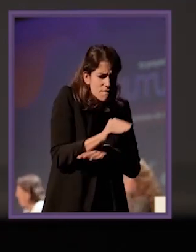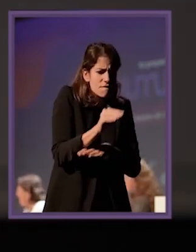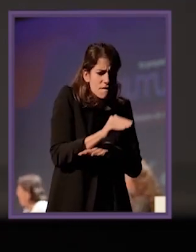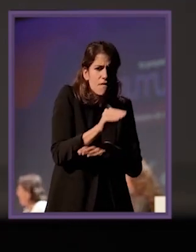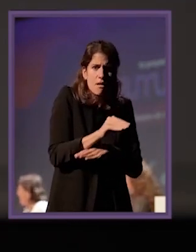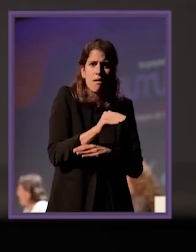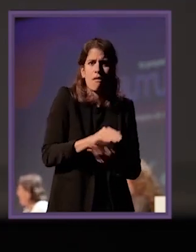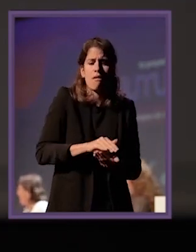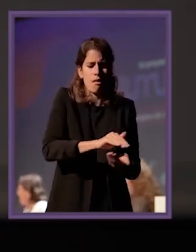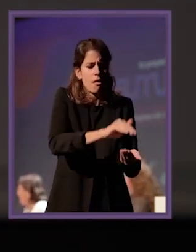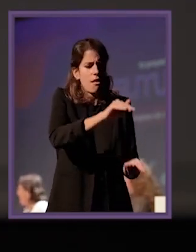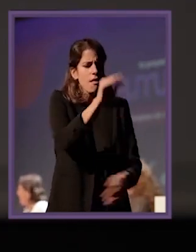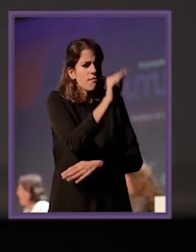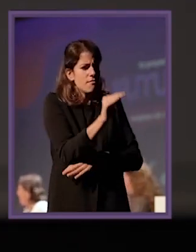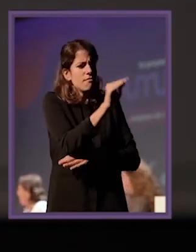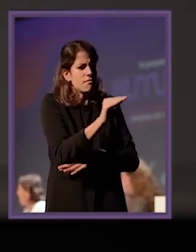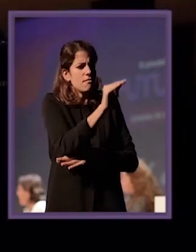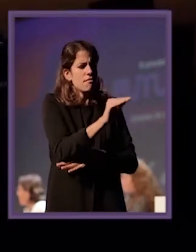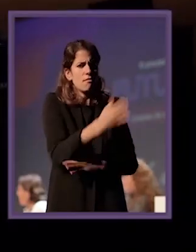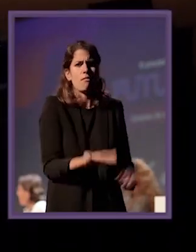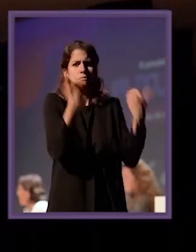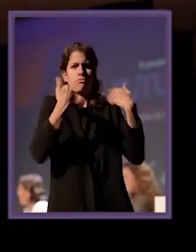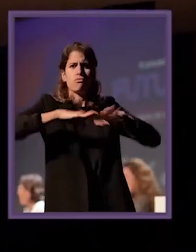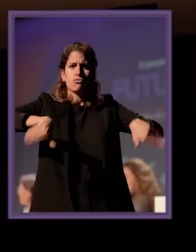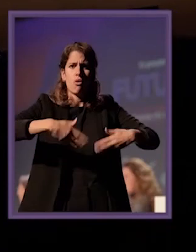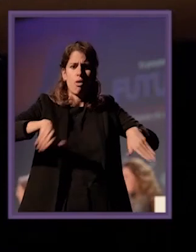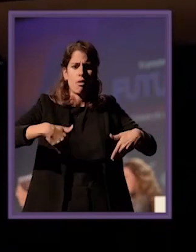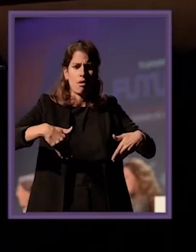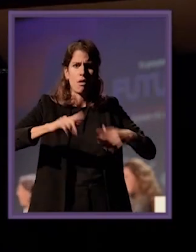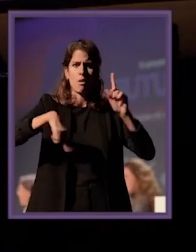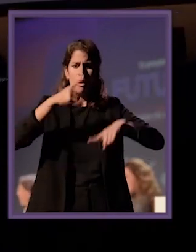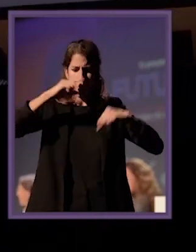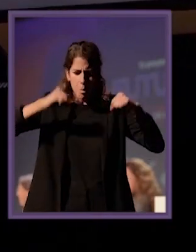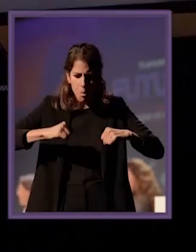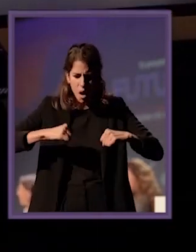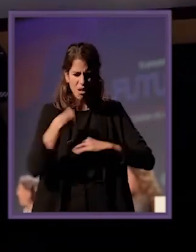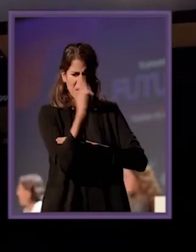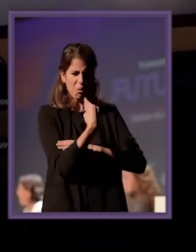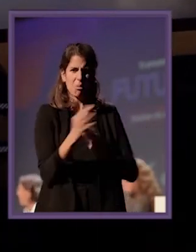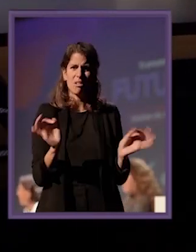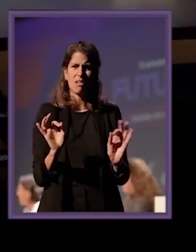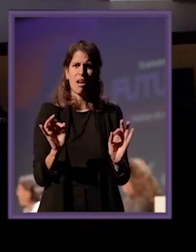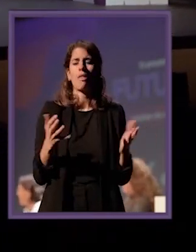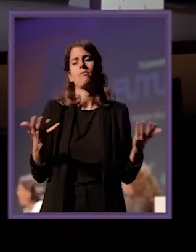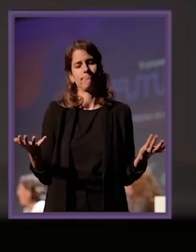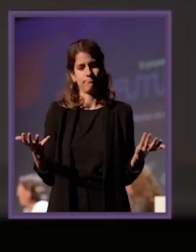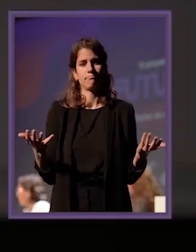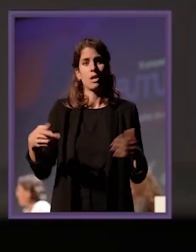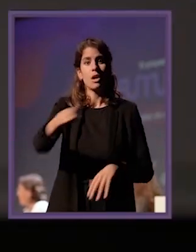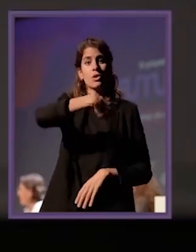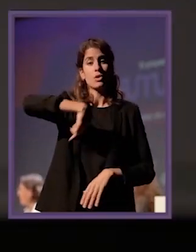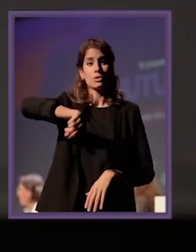y nadie ha cuidado de ellas. Pues eso es lo que debemos evitar, darle las gracias a todas